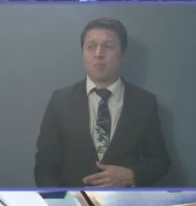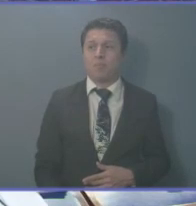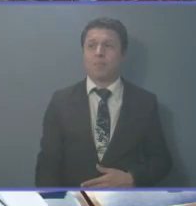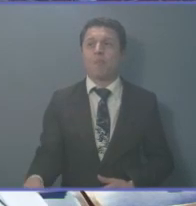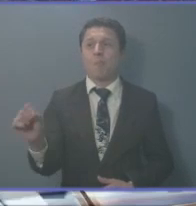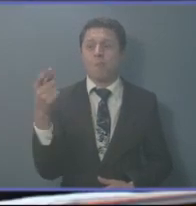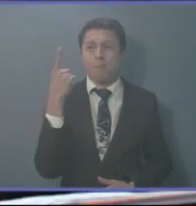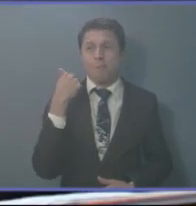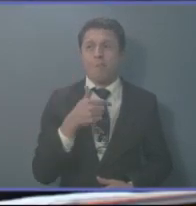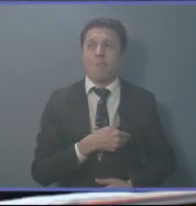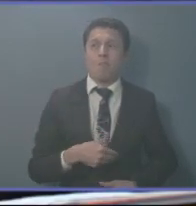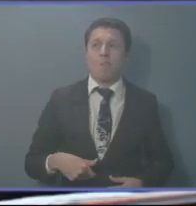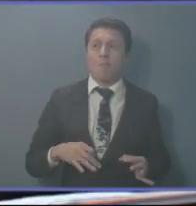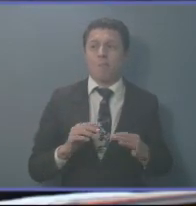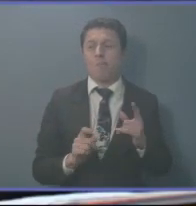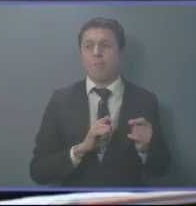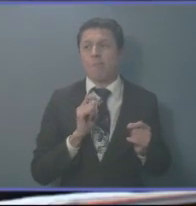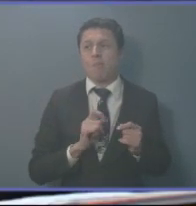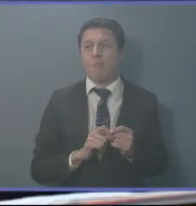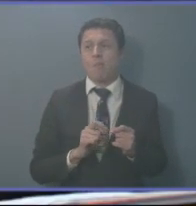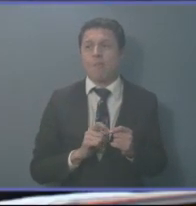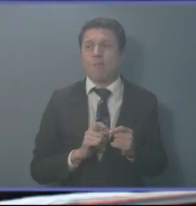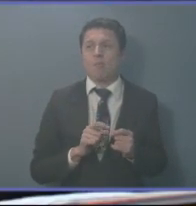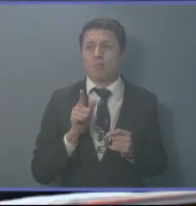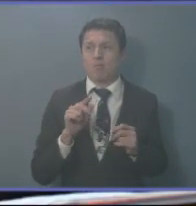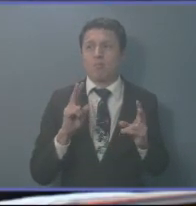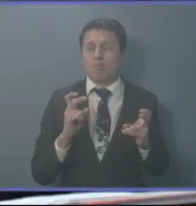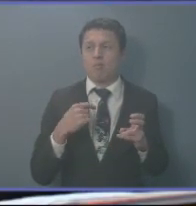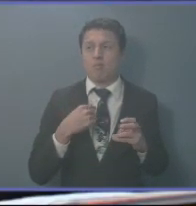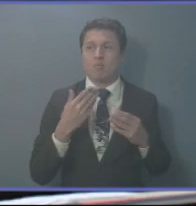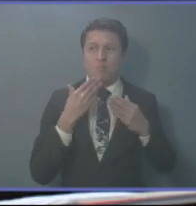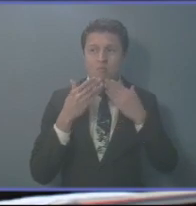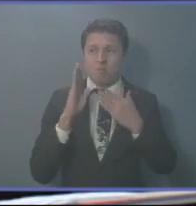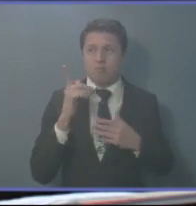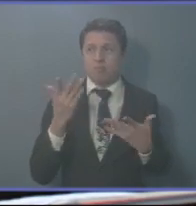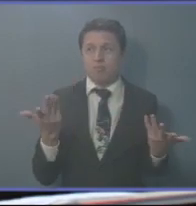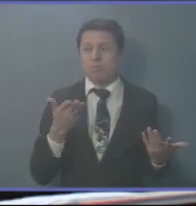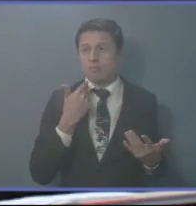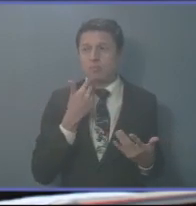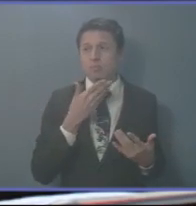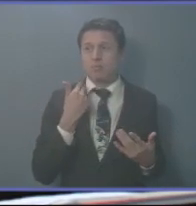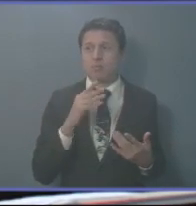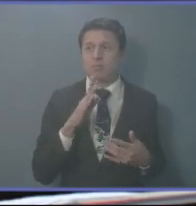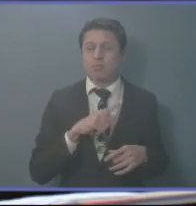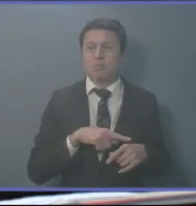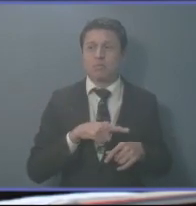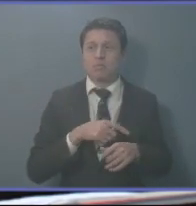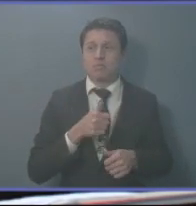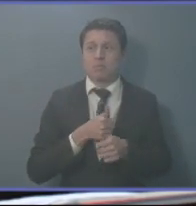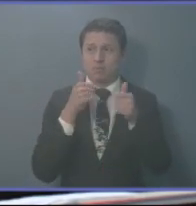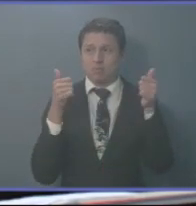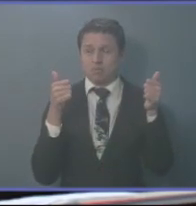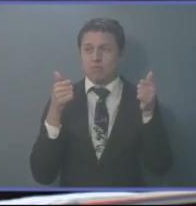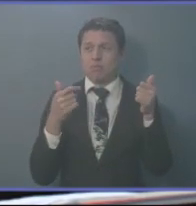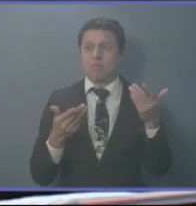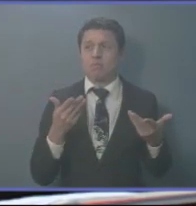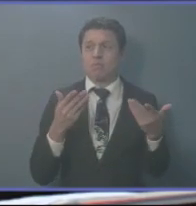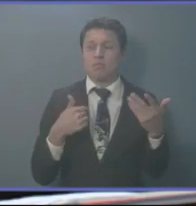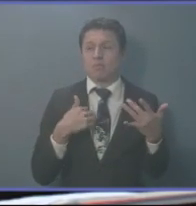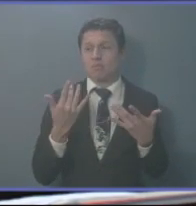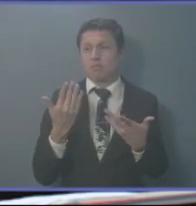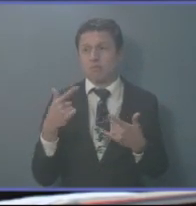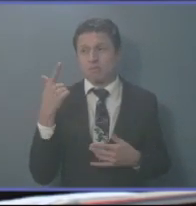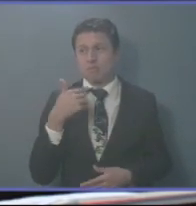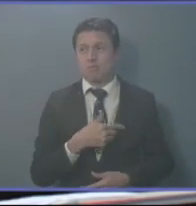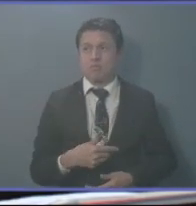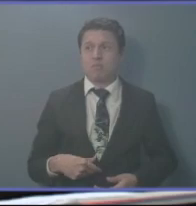Sí, presidente, precisamente es de ese tema del que estoy hablando. Lo que pasa es que son las 4 de la madrugada. Esperaría, presidente,